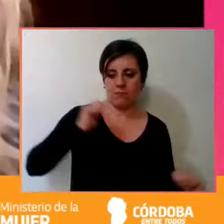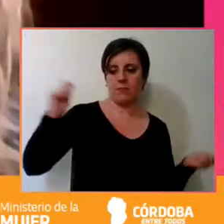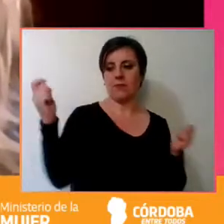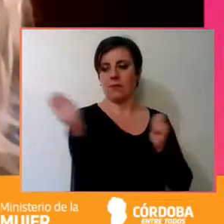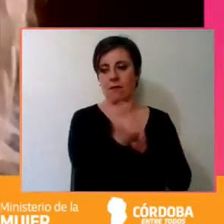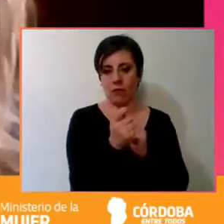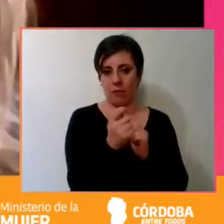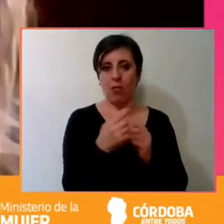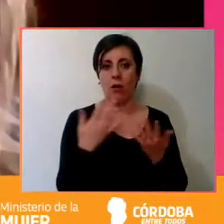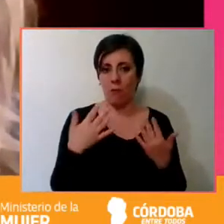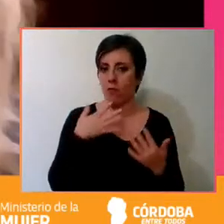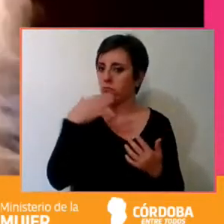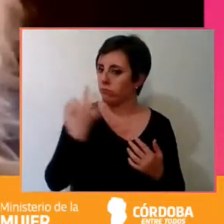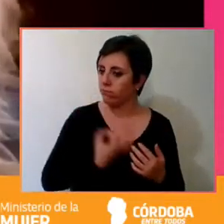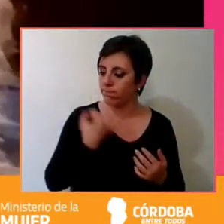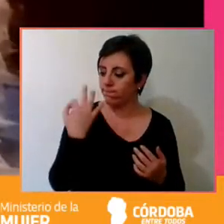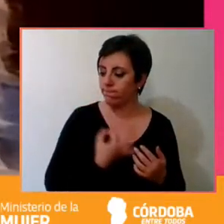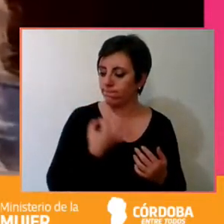para realmente